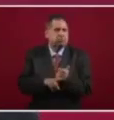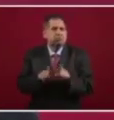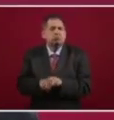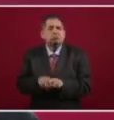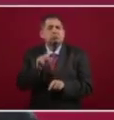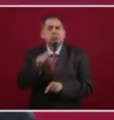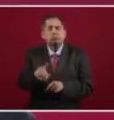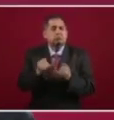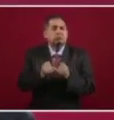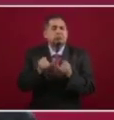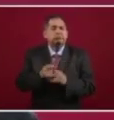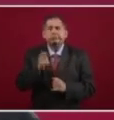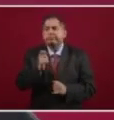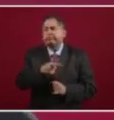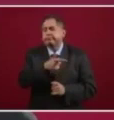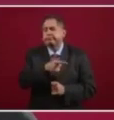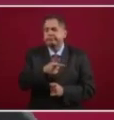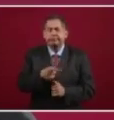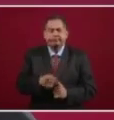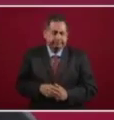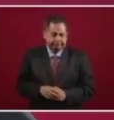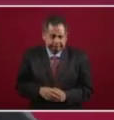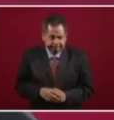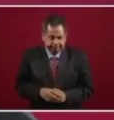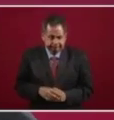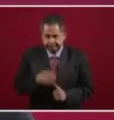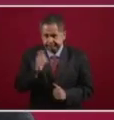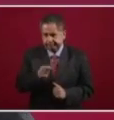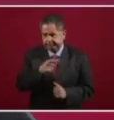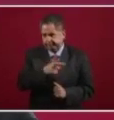sucedió en